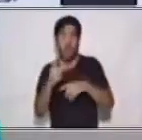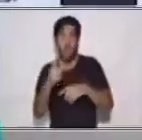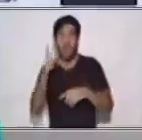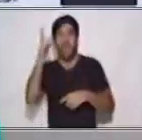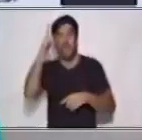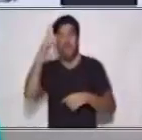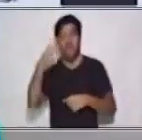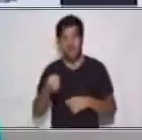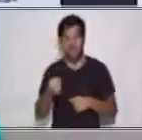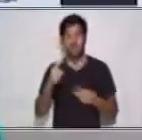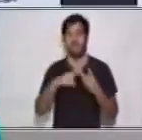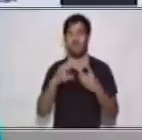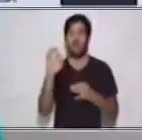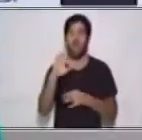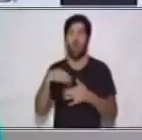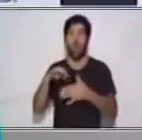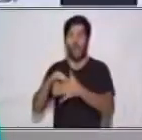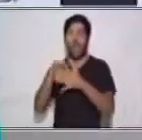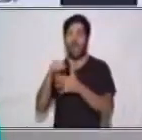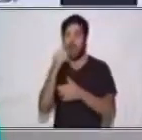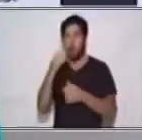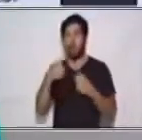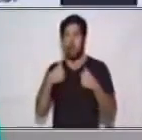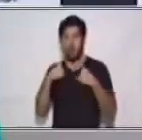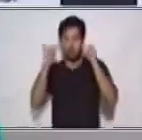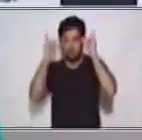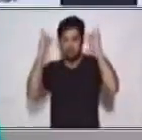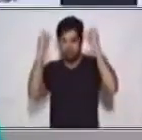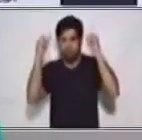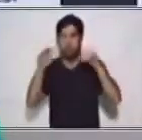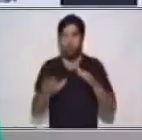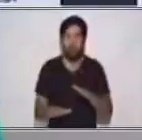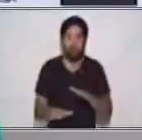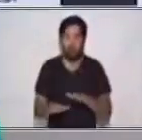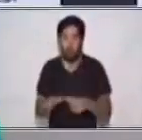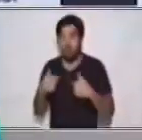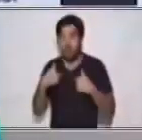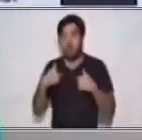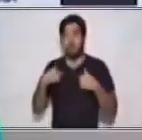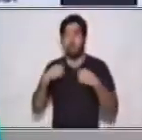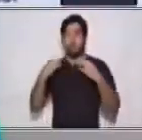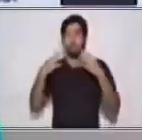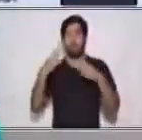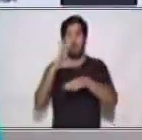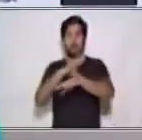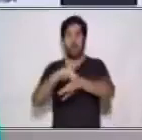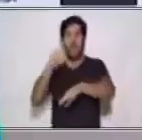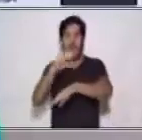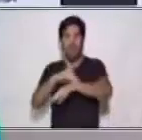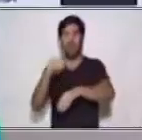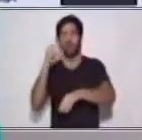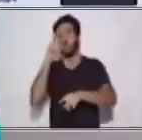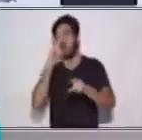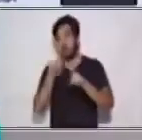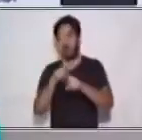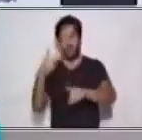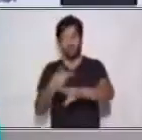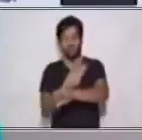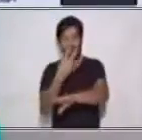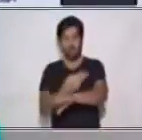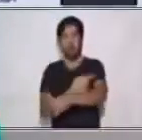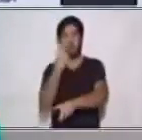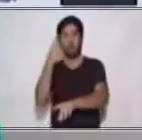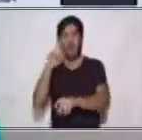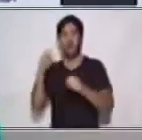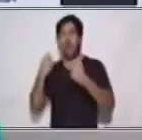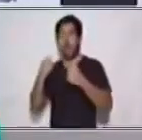se elaboran quesos de gran calidad. Su pelo, largo y sedoso, se usa para hacer tejidos que pueden ser